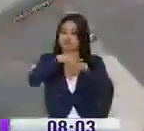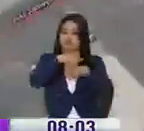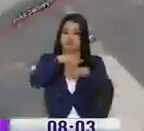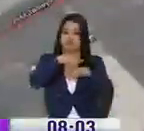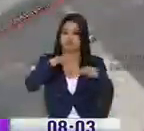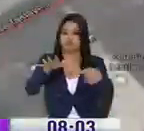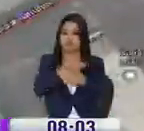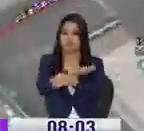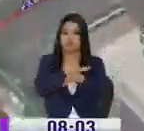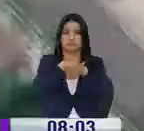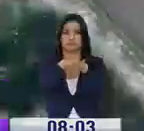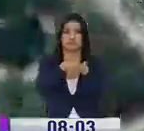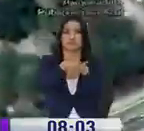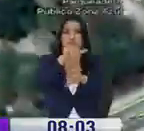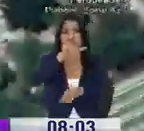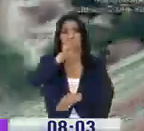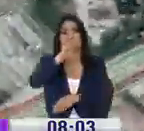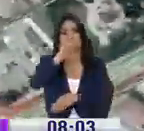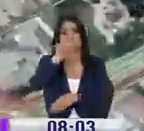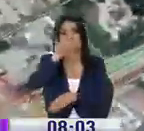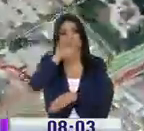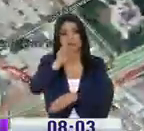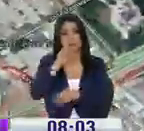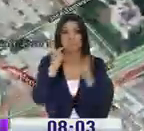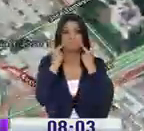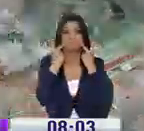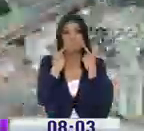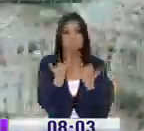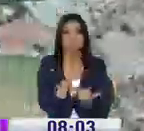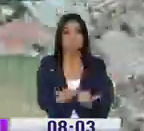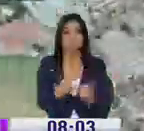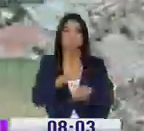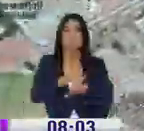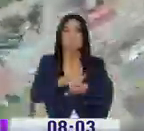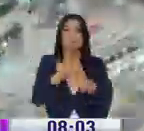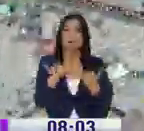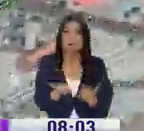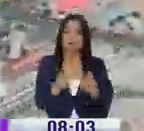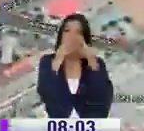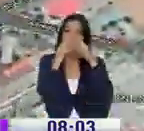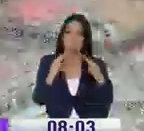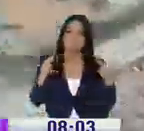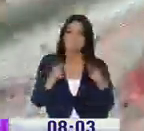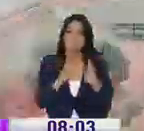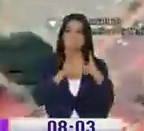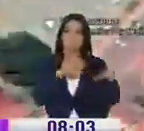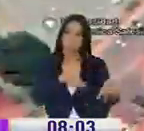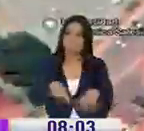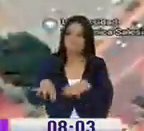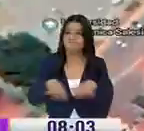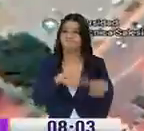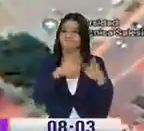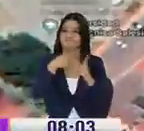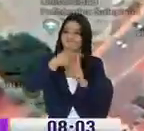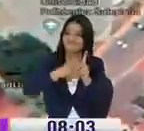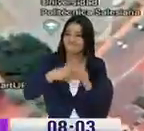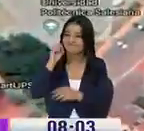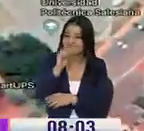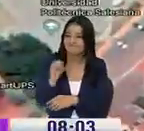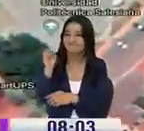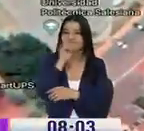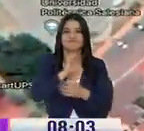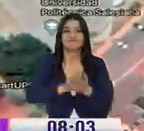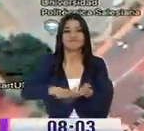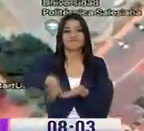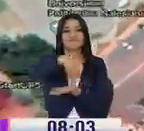totalmente congestionada la Tamayo. Miren ustedes, se debe justamente a que estamos en épocas de Navidades, aquí está la 12 de octubre, este es el